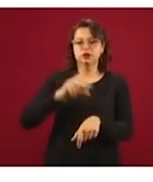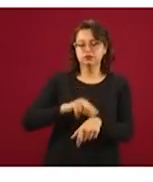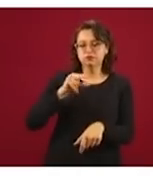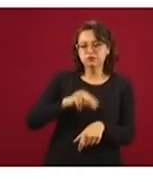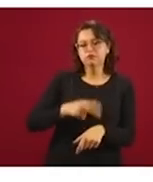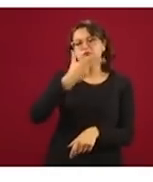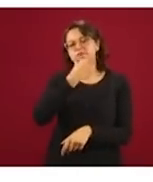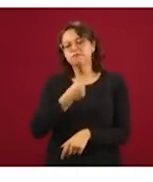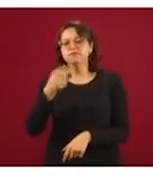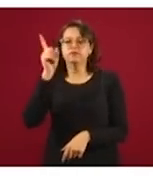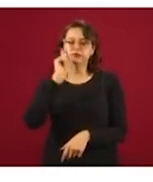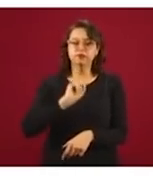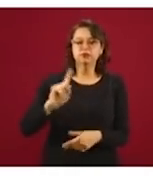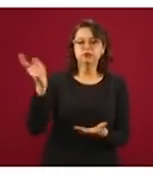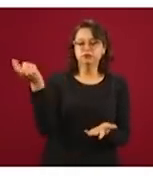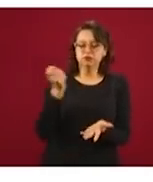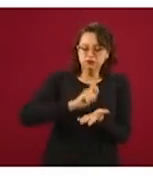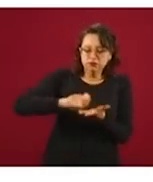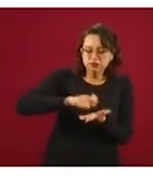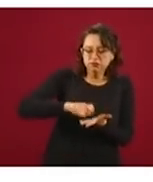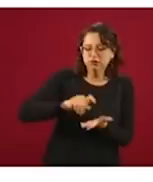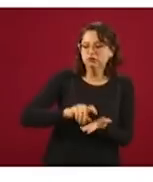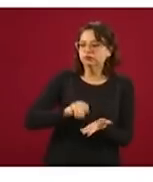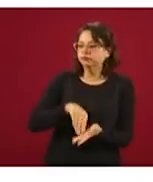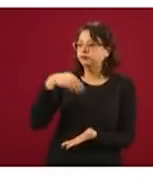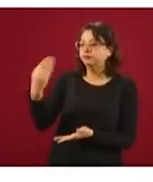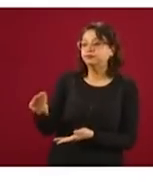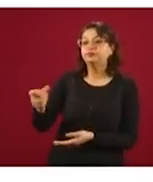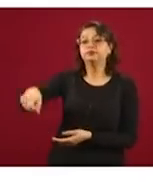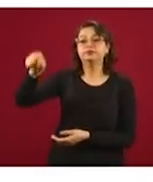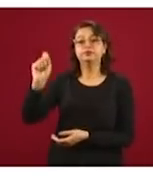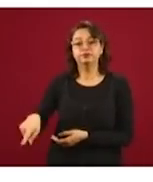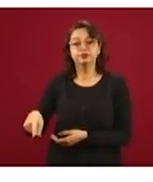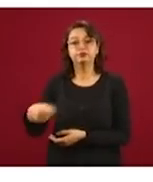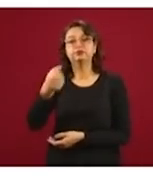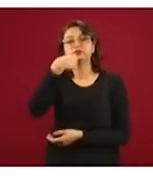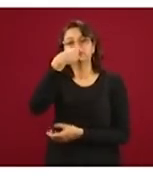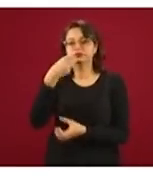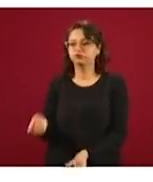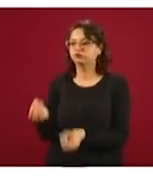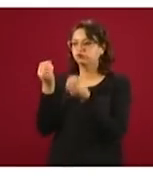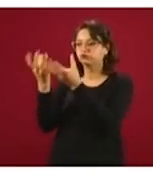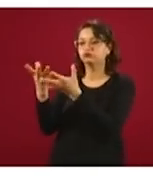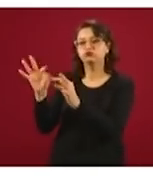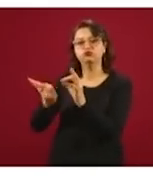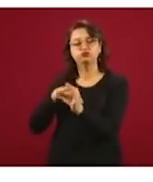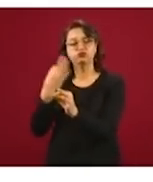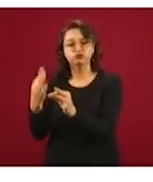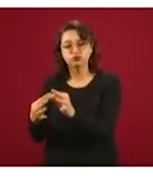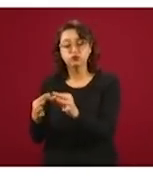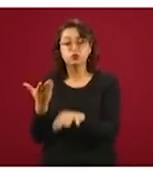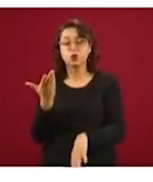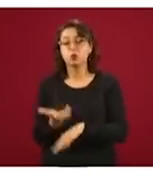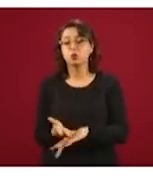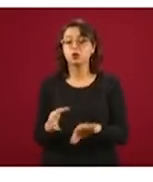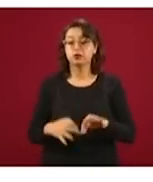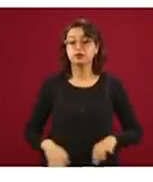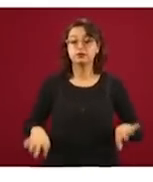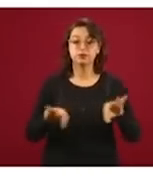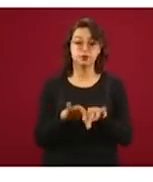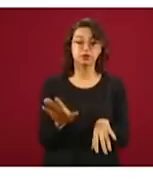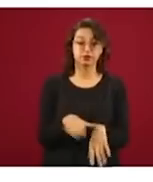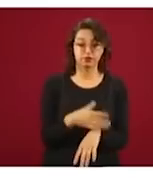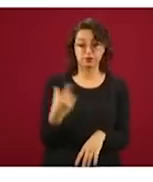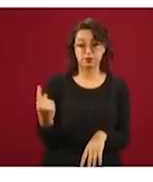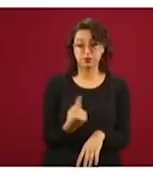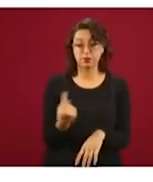la médica, el médico, le hace una receta y ahí mismo se le surte. Esto es muy importante porque, como hemos comentado en las